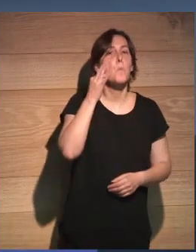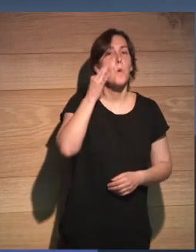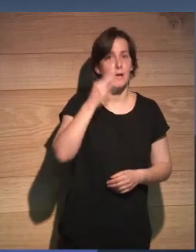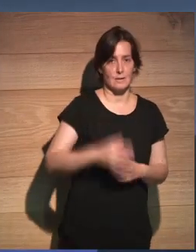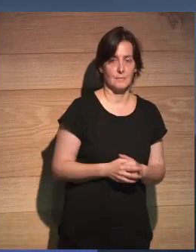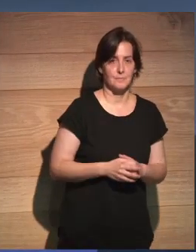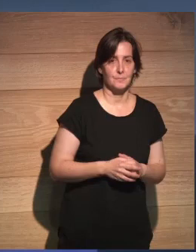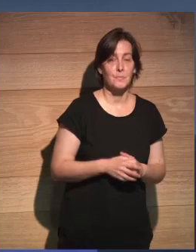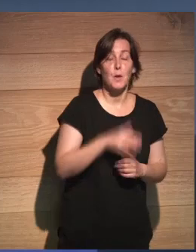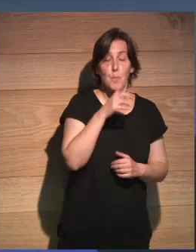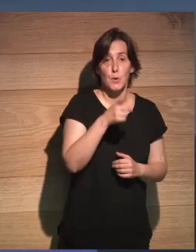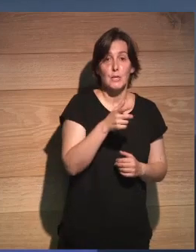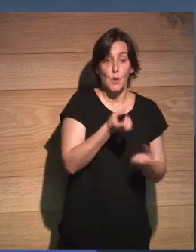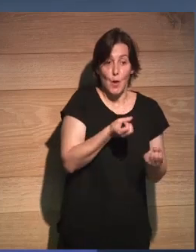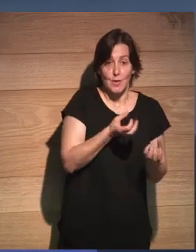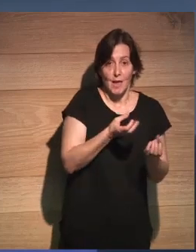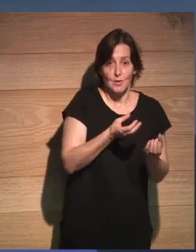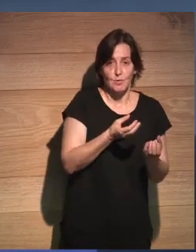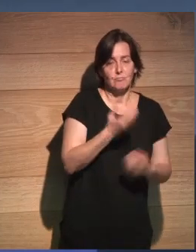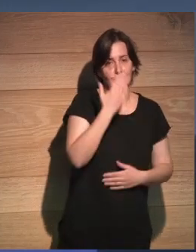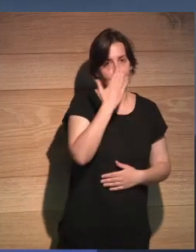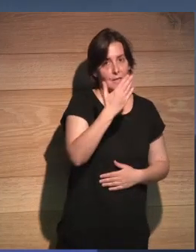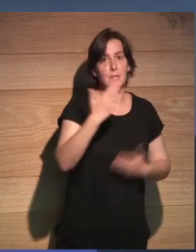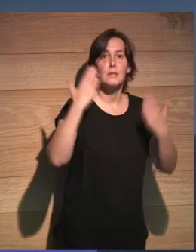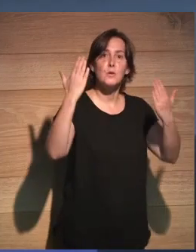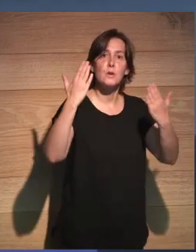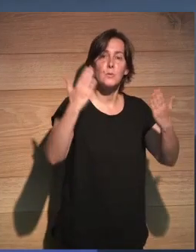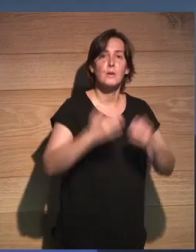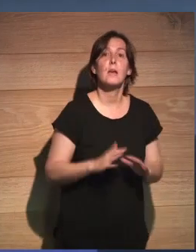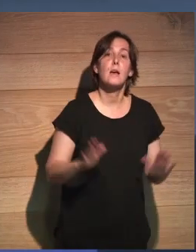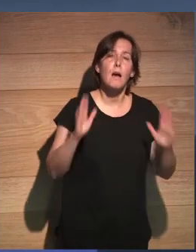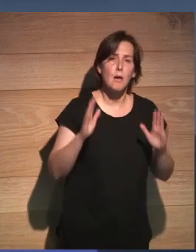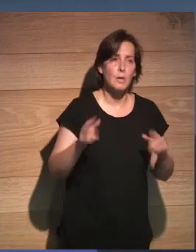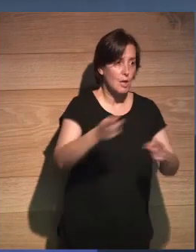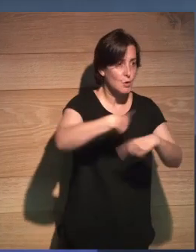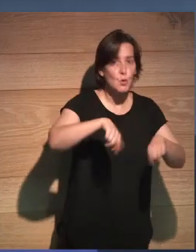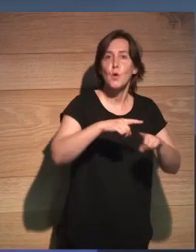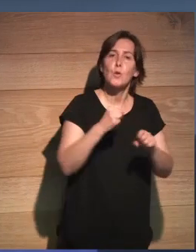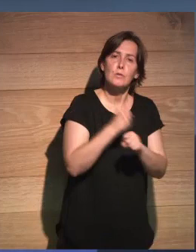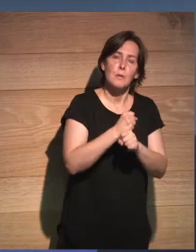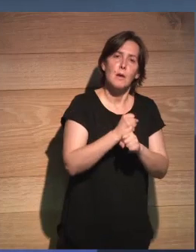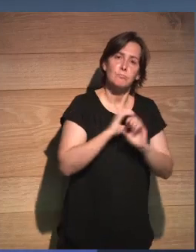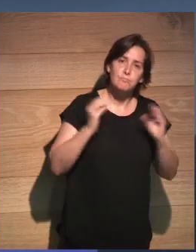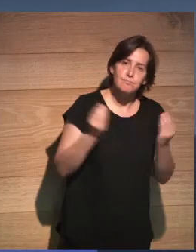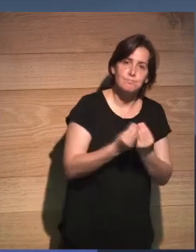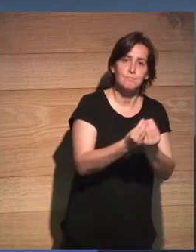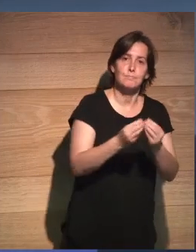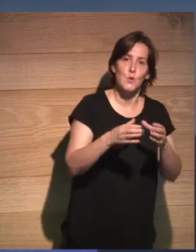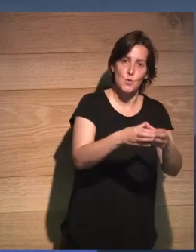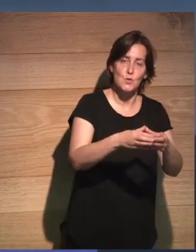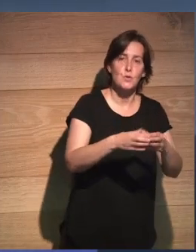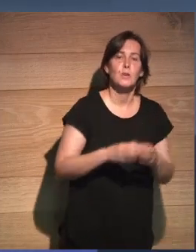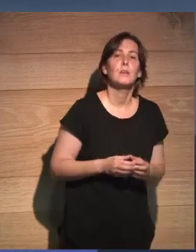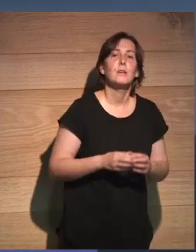datos merecen nuestra más sincera enhorabuena, aunque debemos trabajar todos juntos para